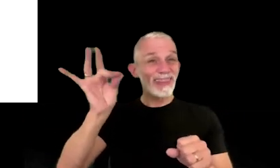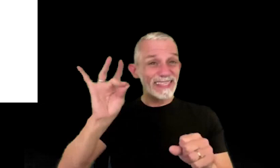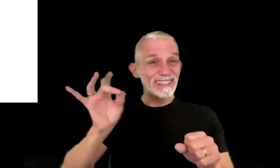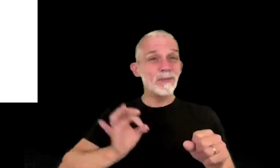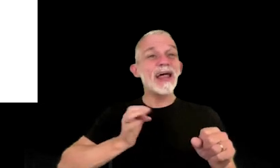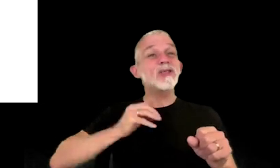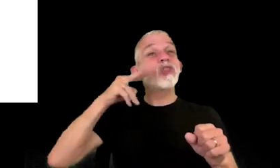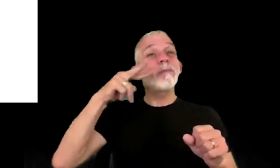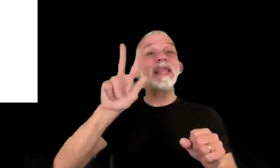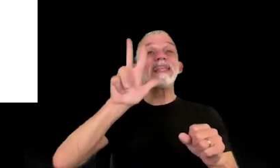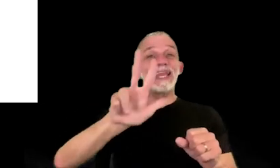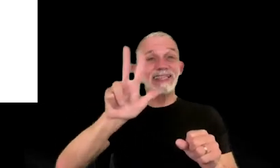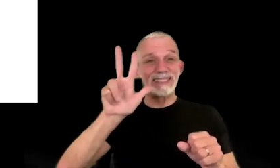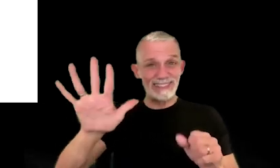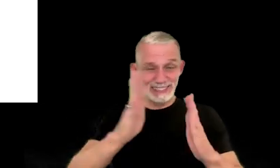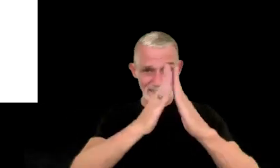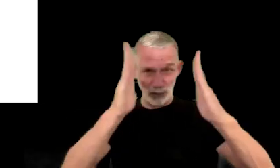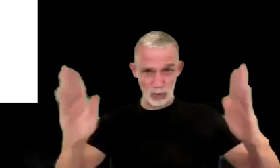2036.